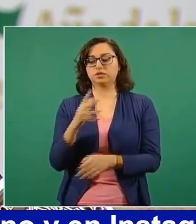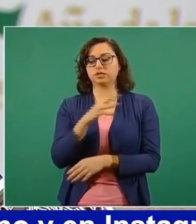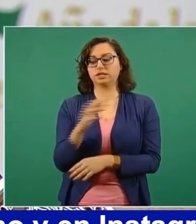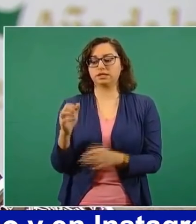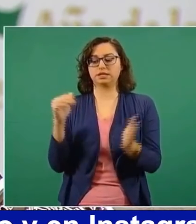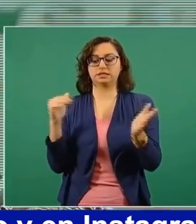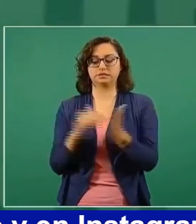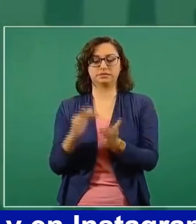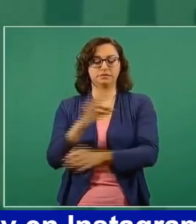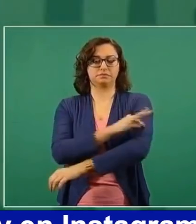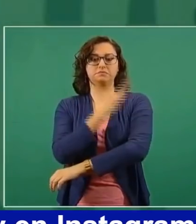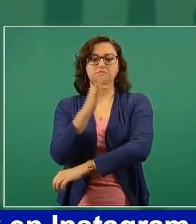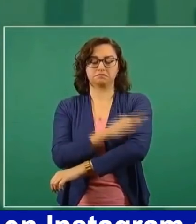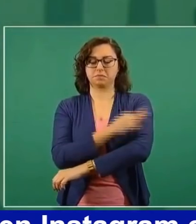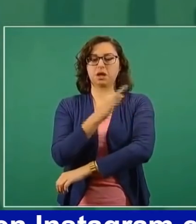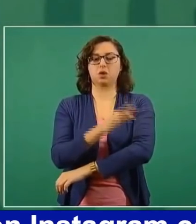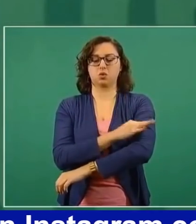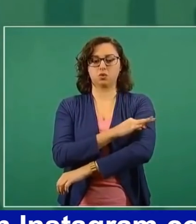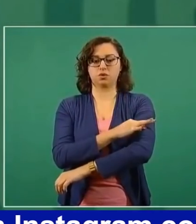2.500.000 vacunas.